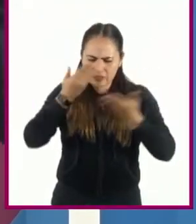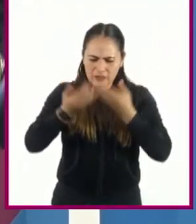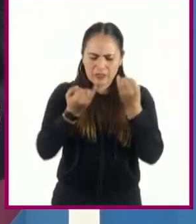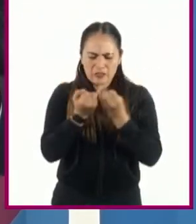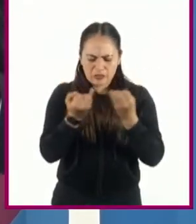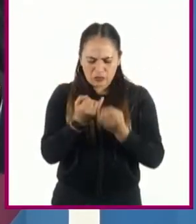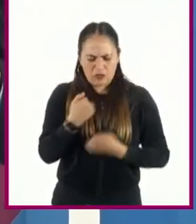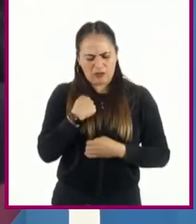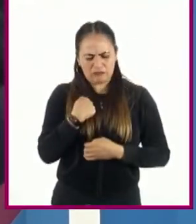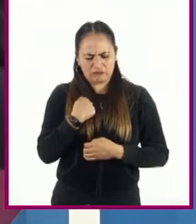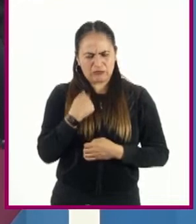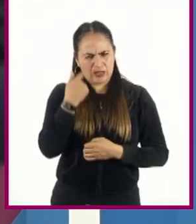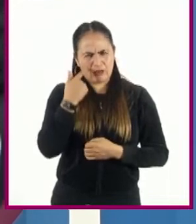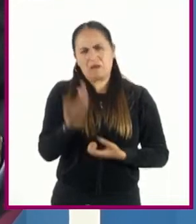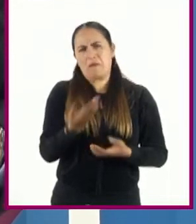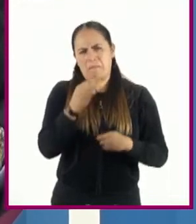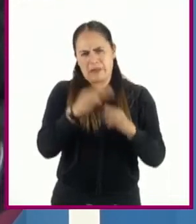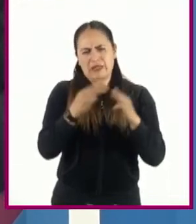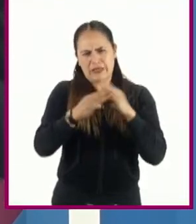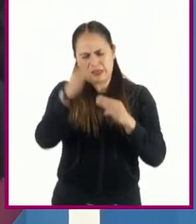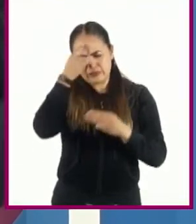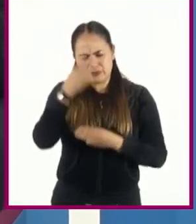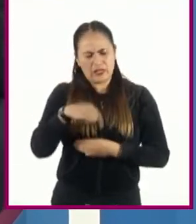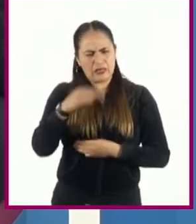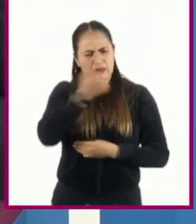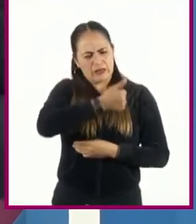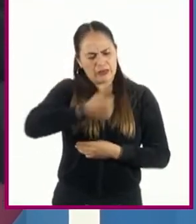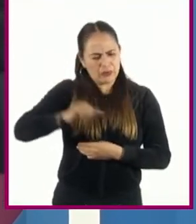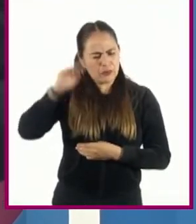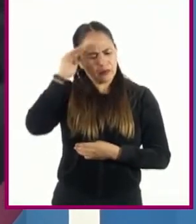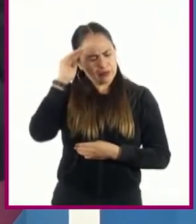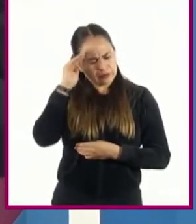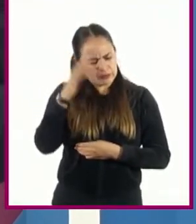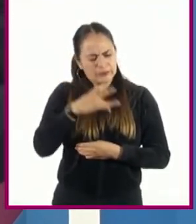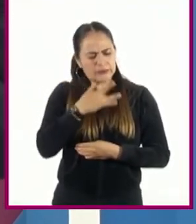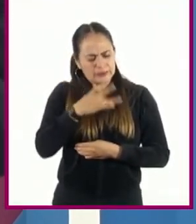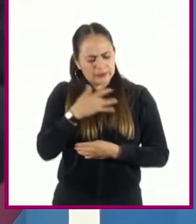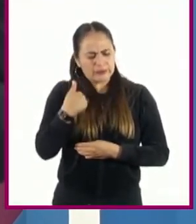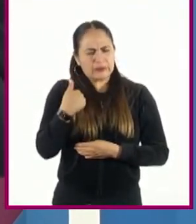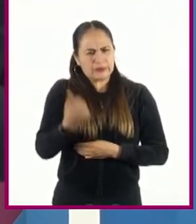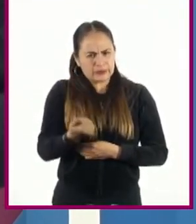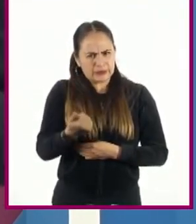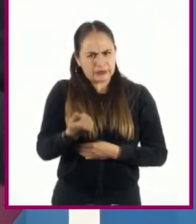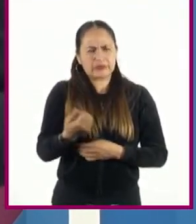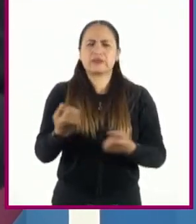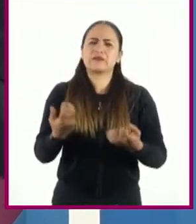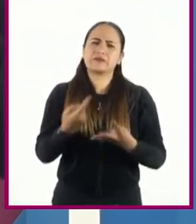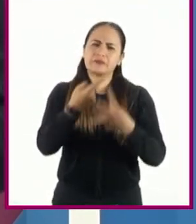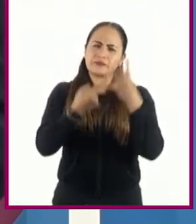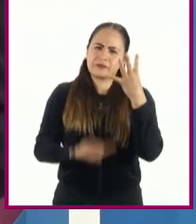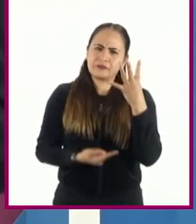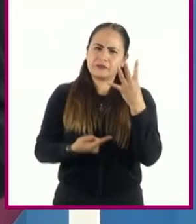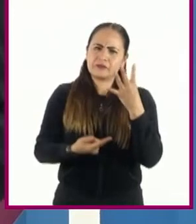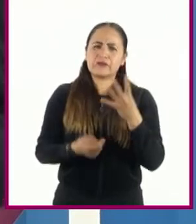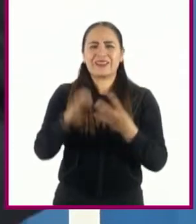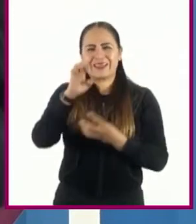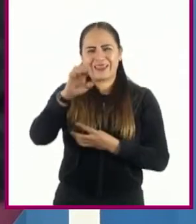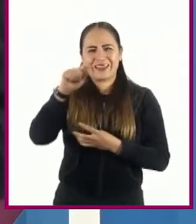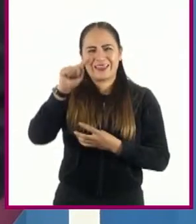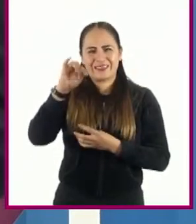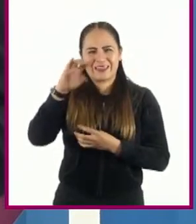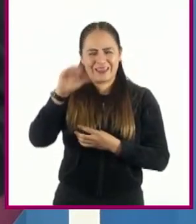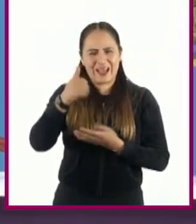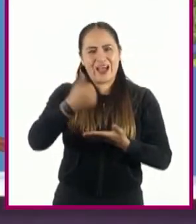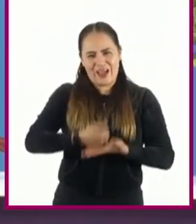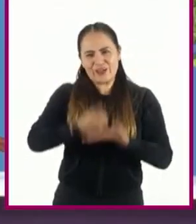a uno mismo y las y los otros y la naturaleza, lo cual se favorece a partir de los contenidos de formación cívica y